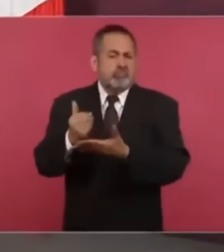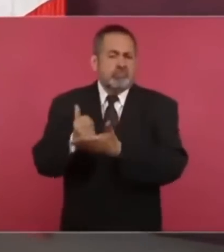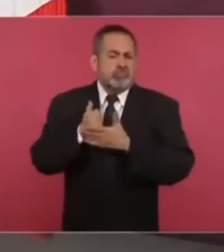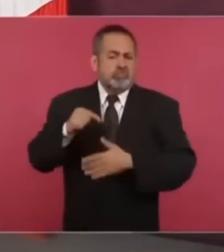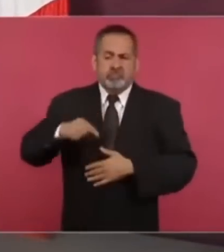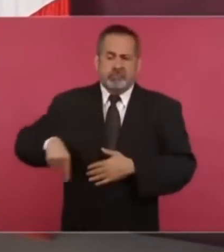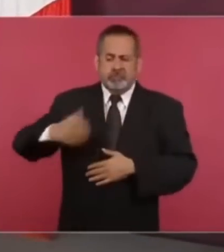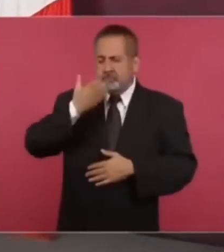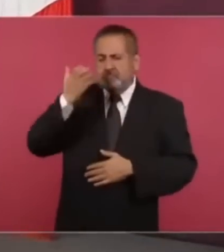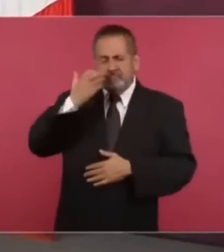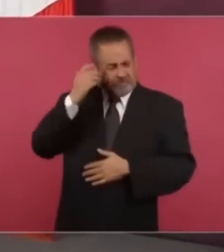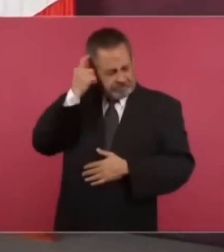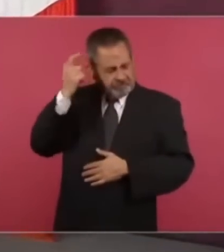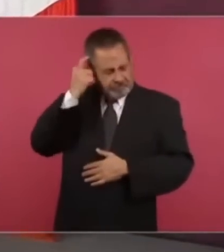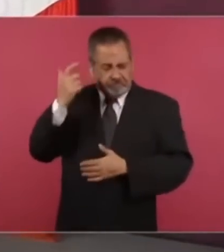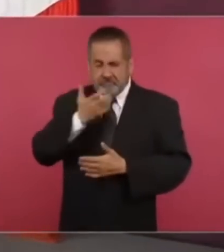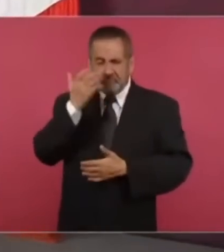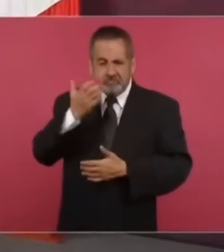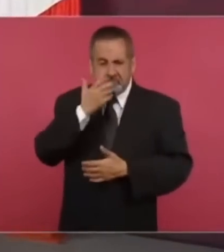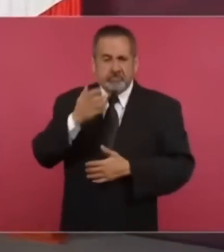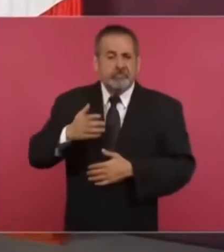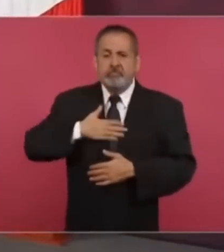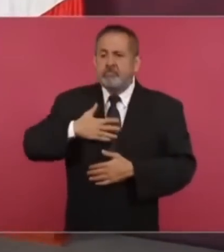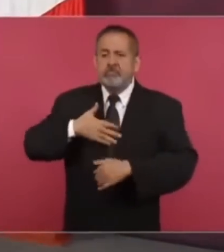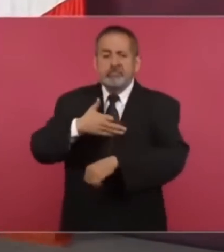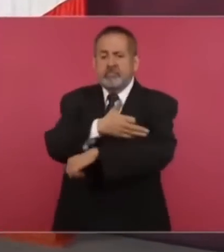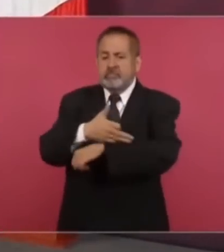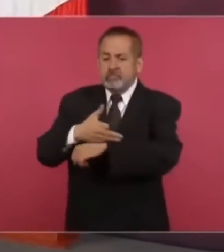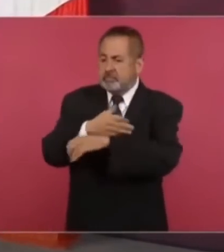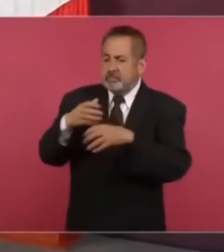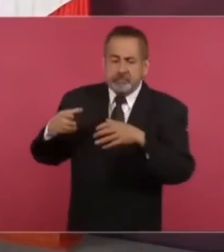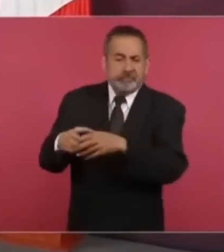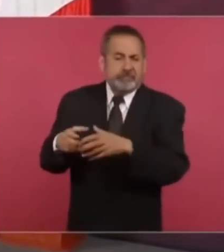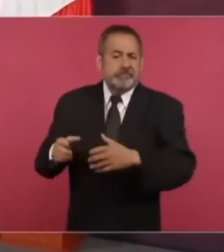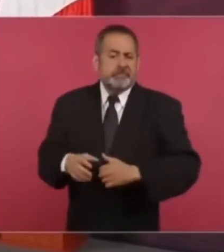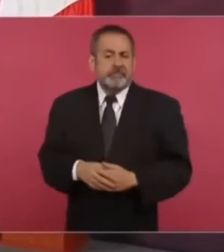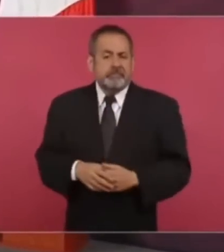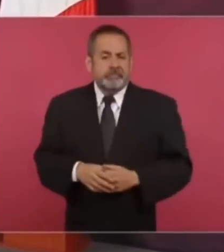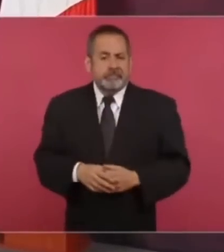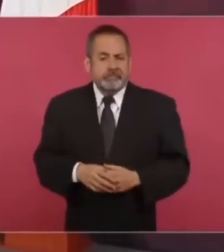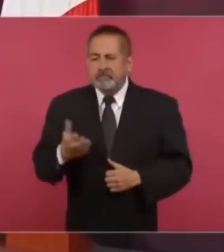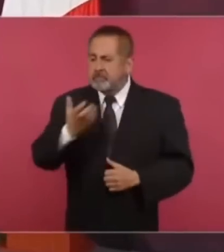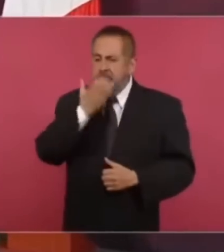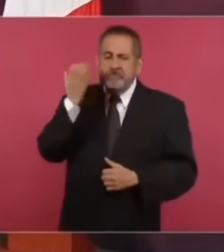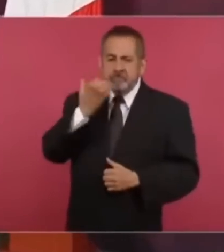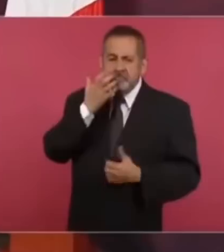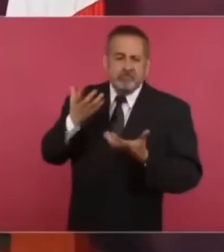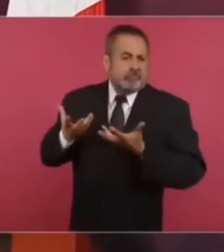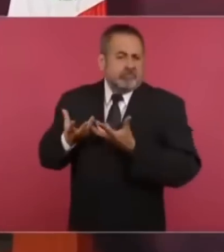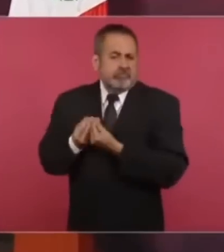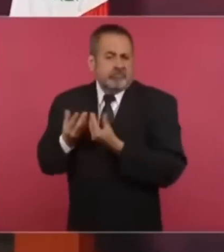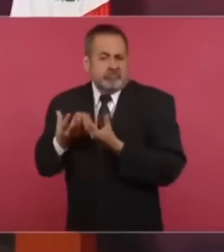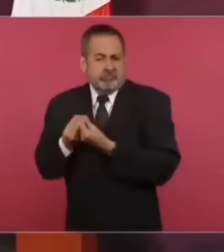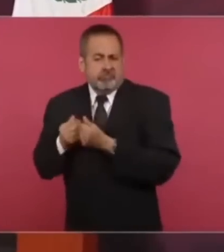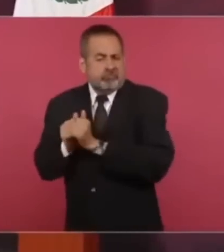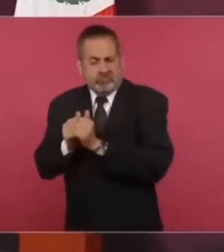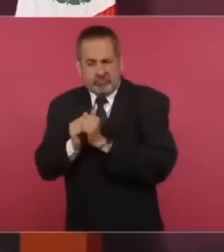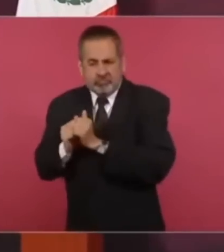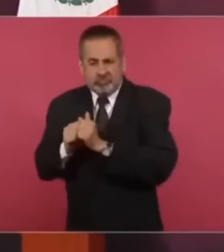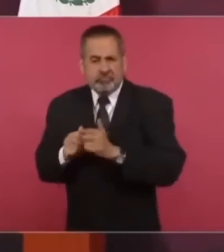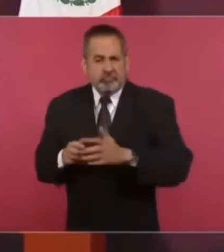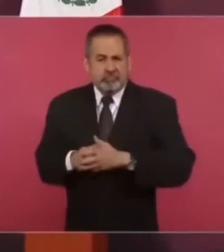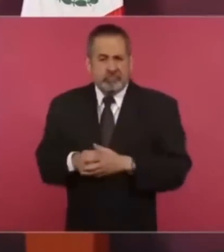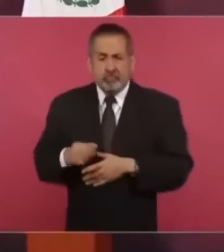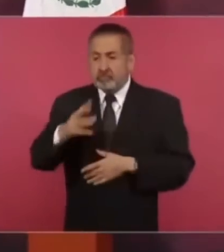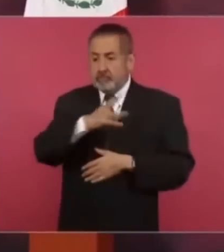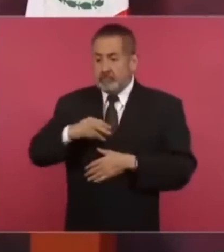Aquí lo que decimos de nuestras familias, ¿no?, la costumbre de que no